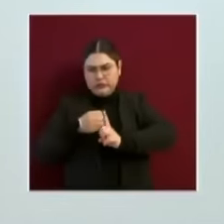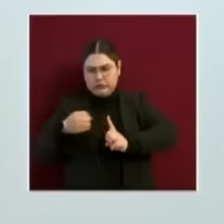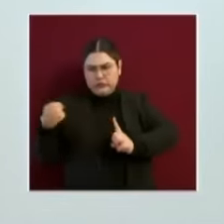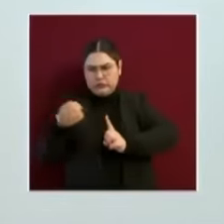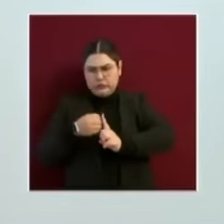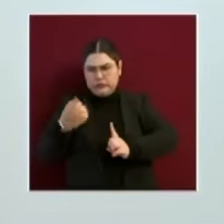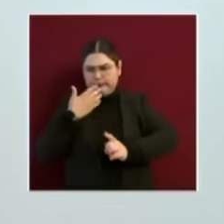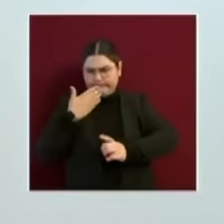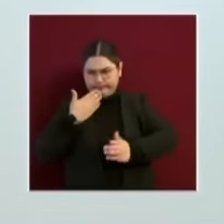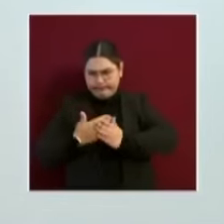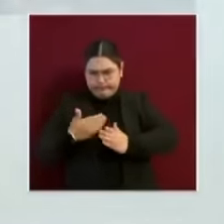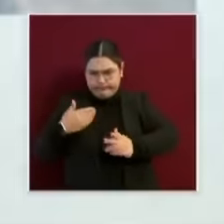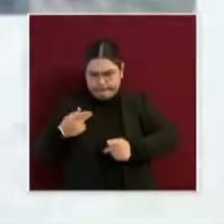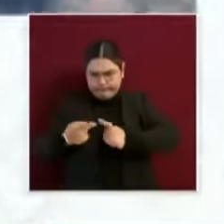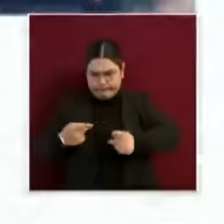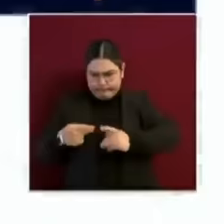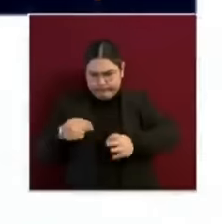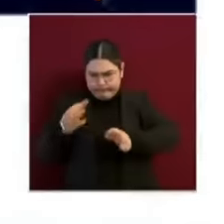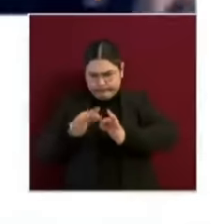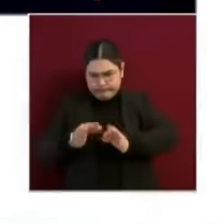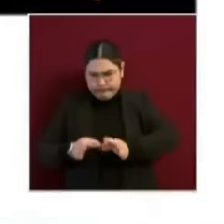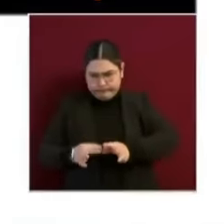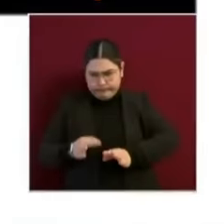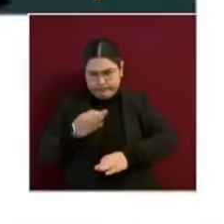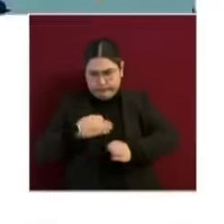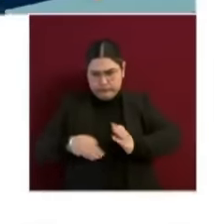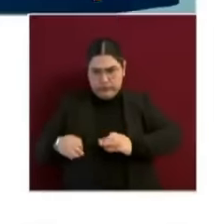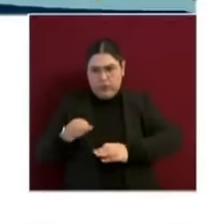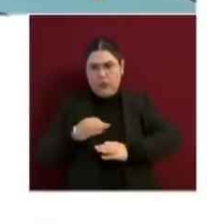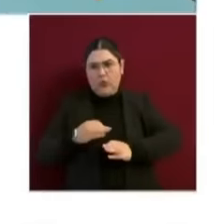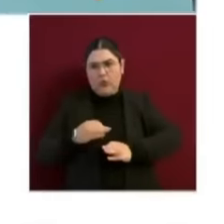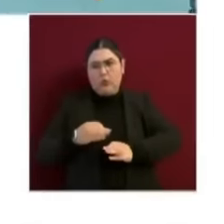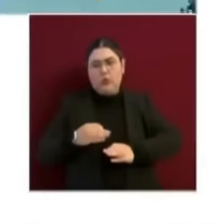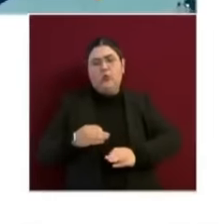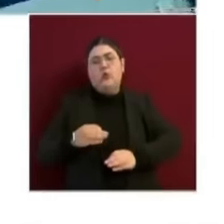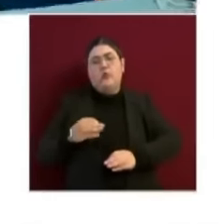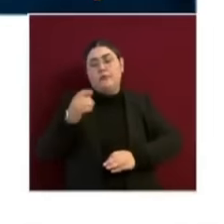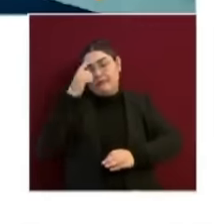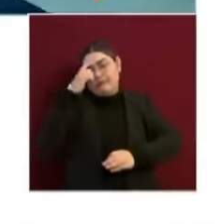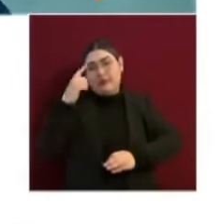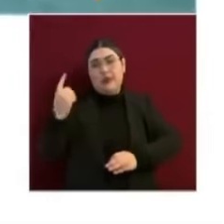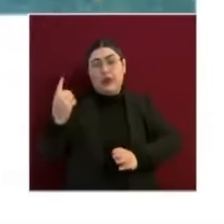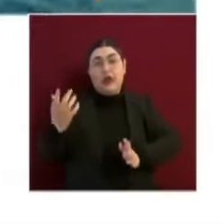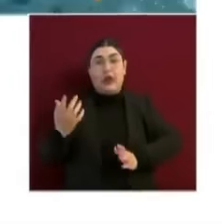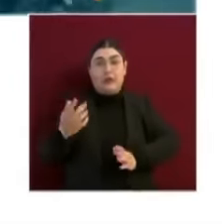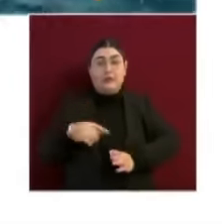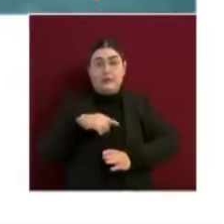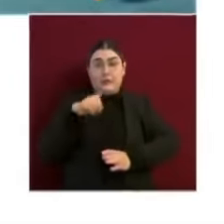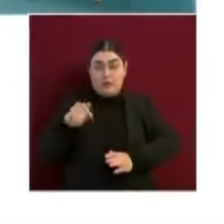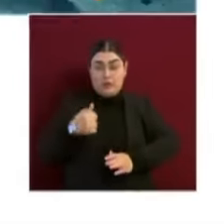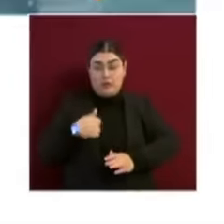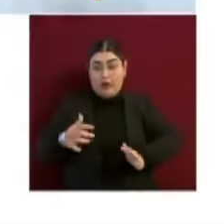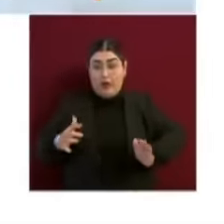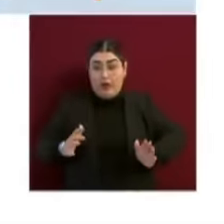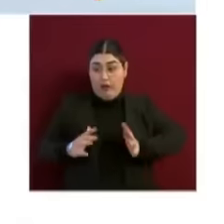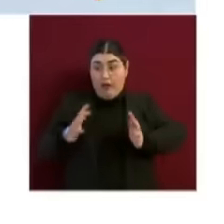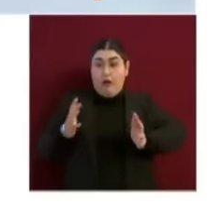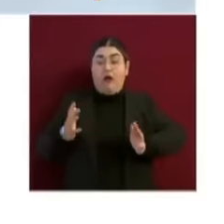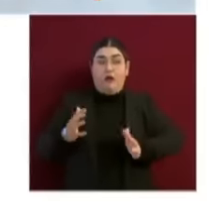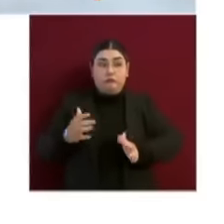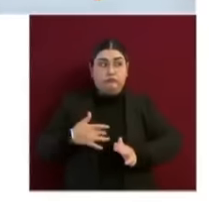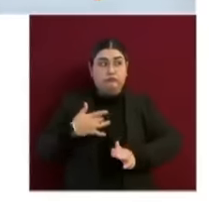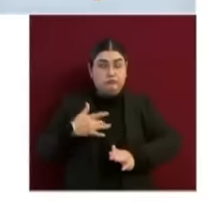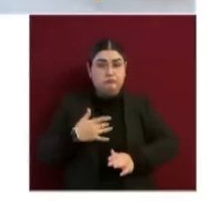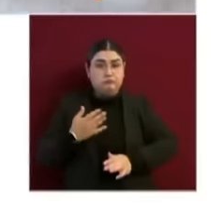muy particulares y, para mi sorpresa, tuvo un